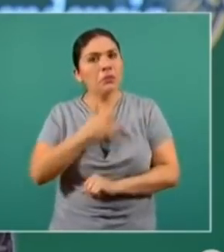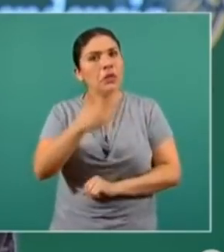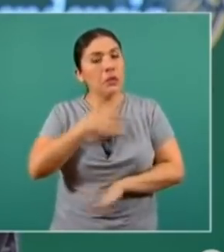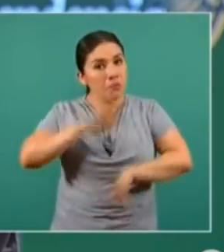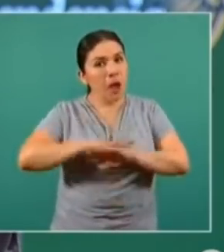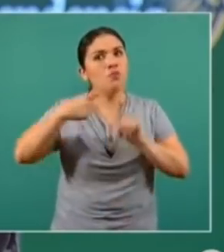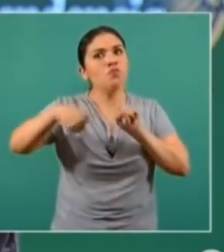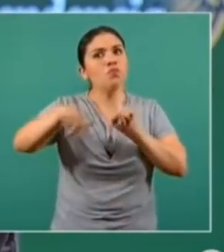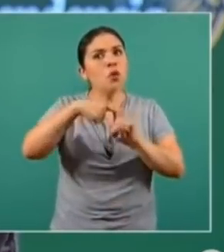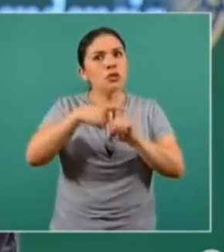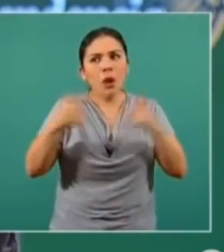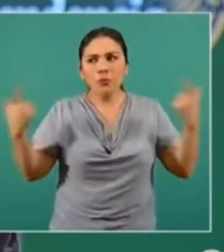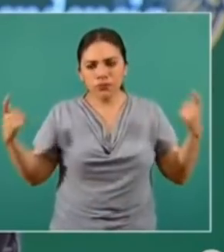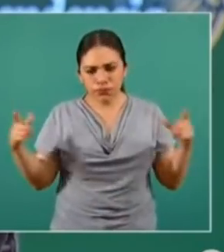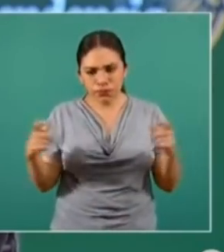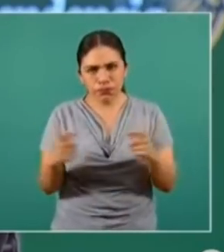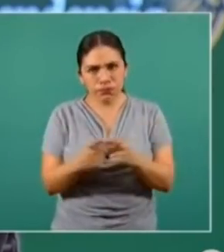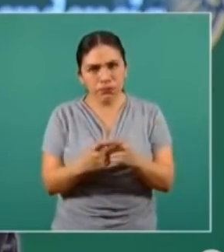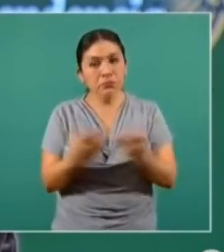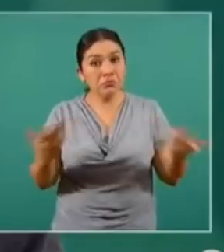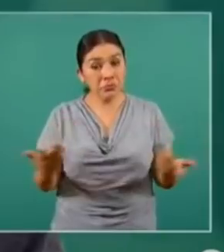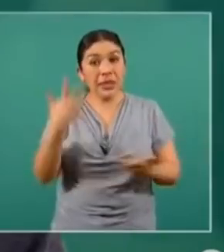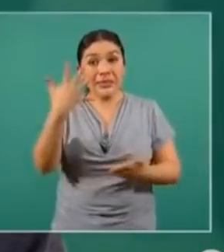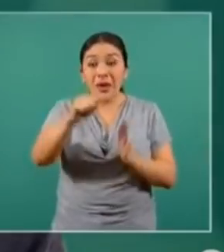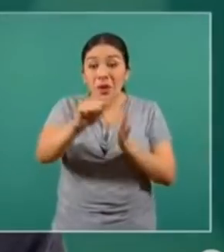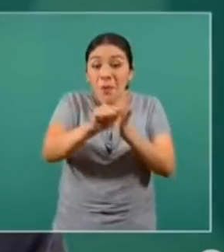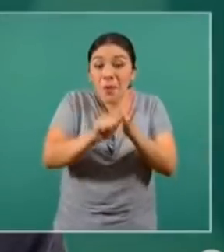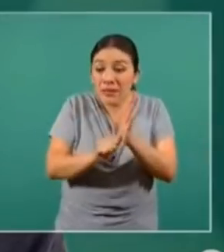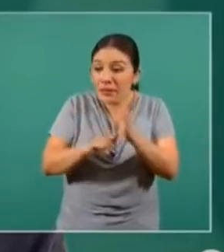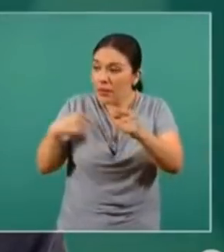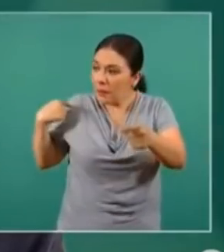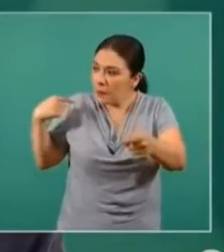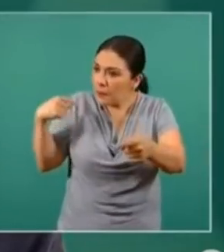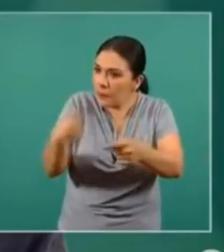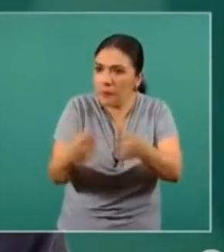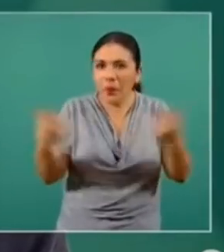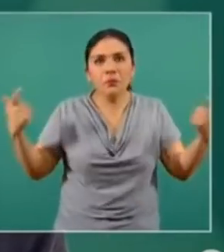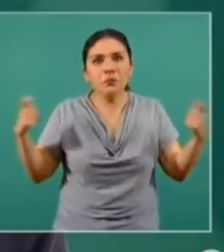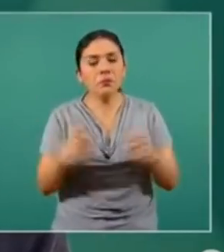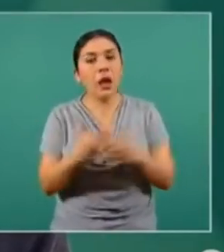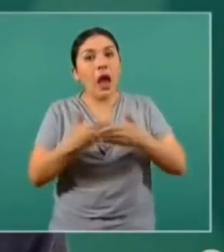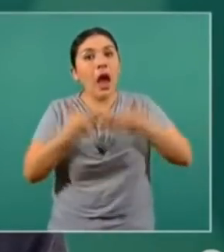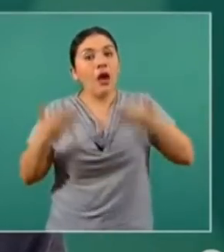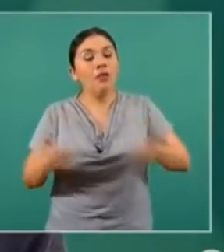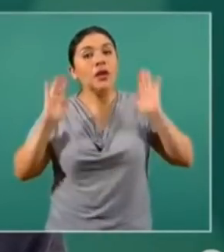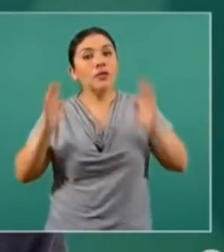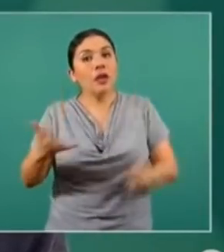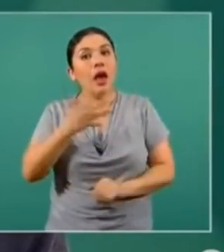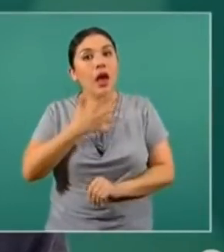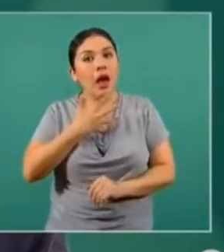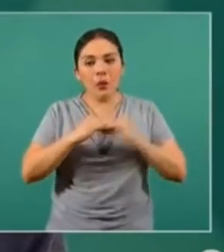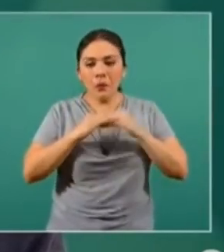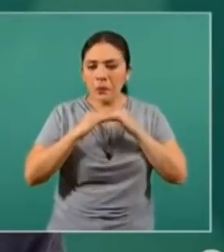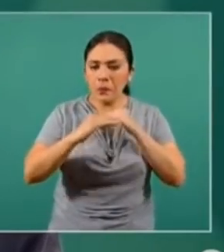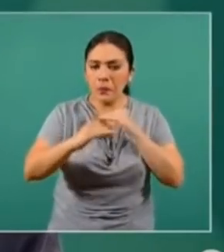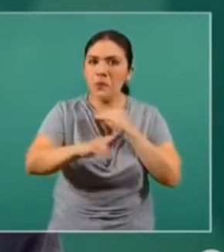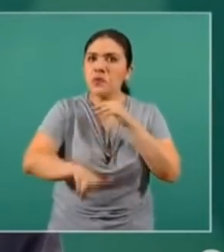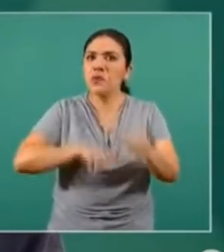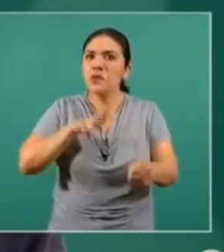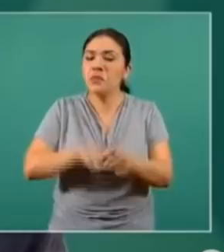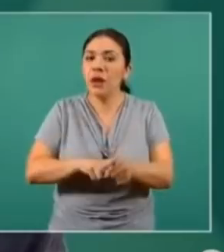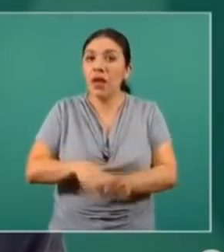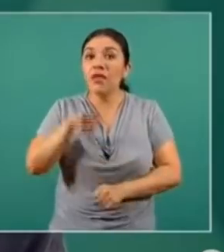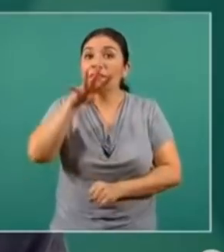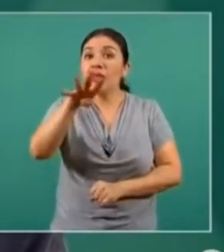positiva de reducción, insisto, durante 5 meses consecutivos. Se encuentra en este momento en estabilidad.